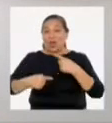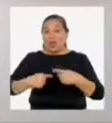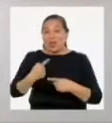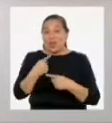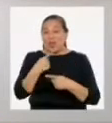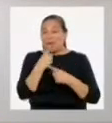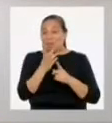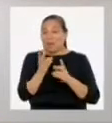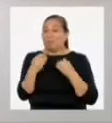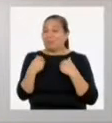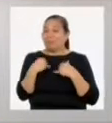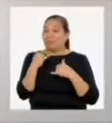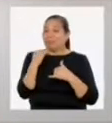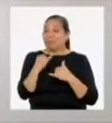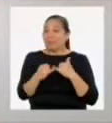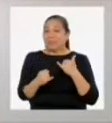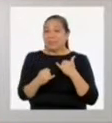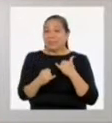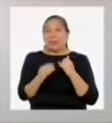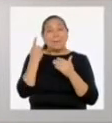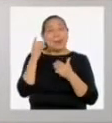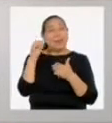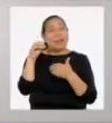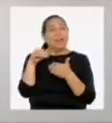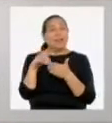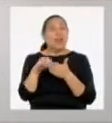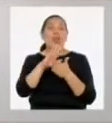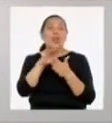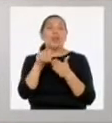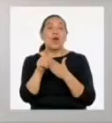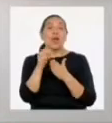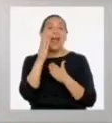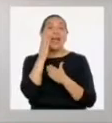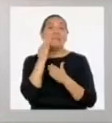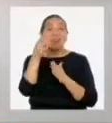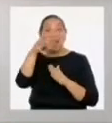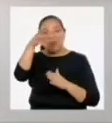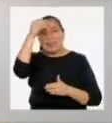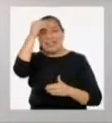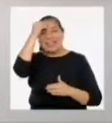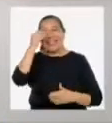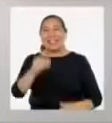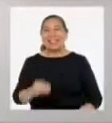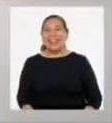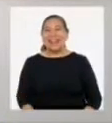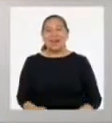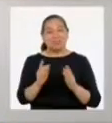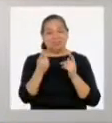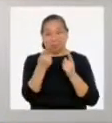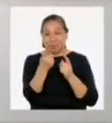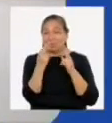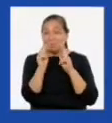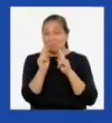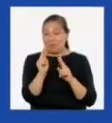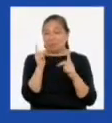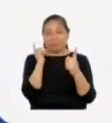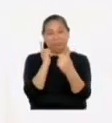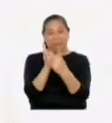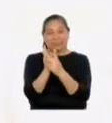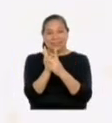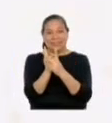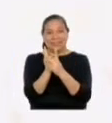siguiente programa vamos a culminar con el propósito de toda la experiencia de aprendizaje. Tengan presente el